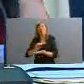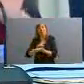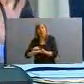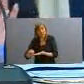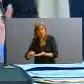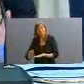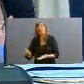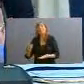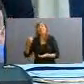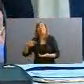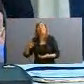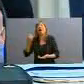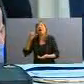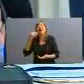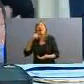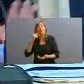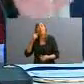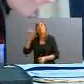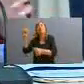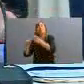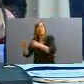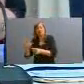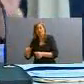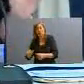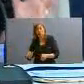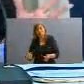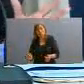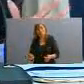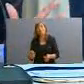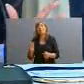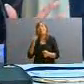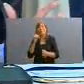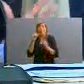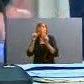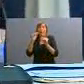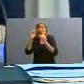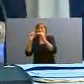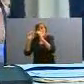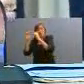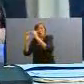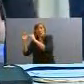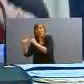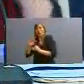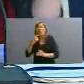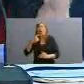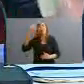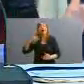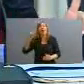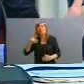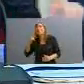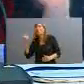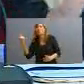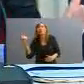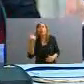abogados, que tienen que ser académicos y científicos, tienen que tener proporcionalidad a las representaciones, pero no dice que tienen que ser todos los